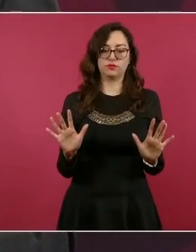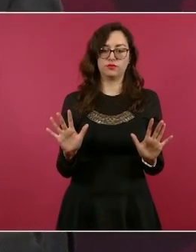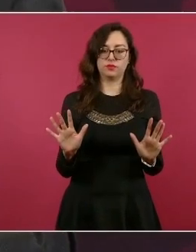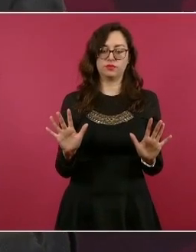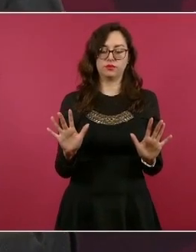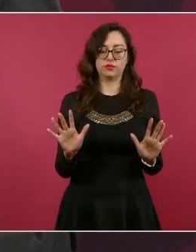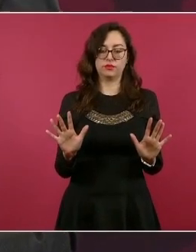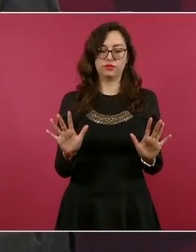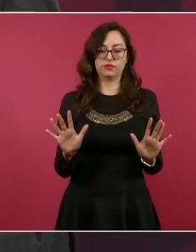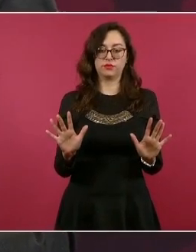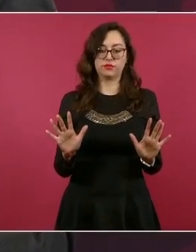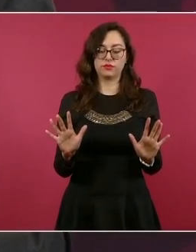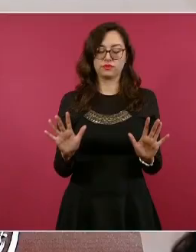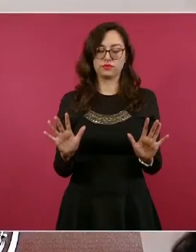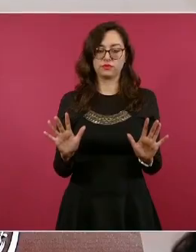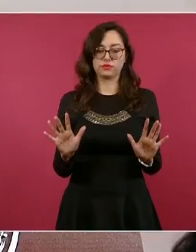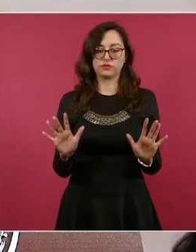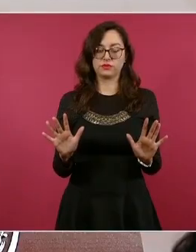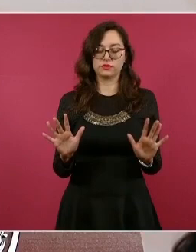y la